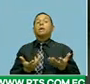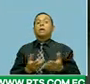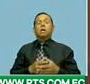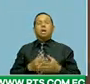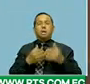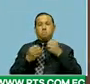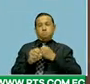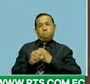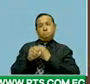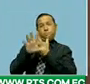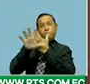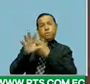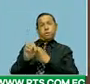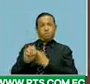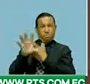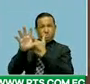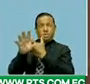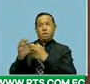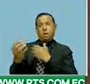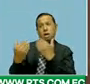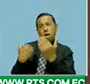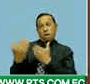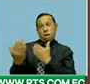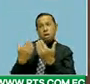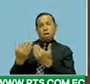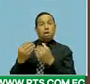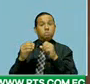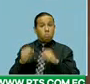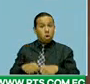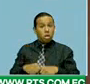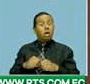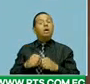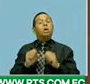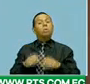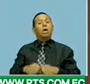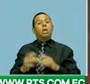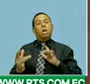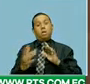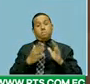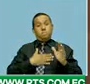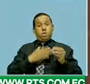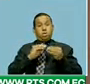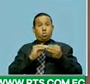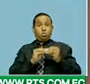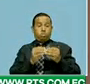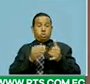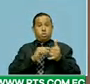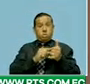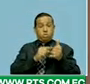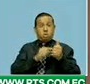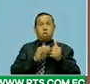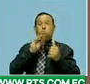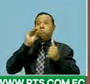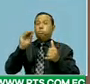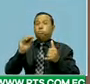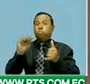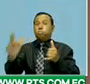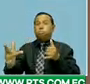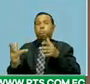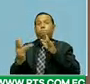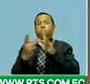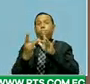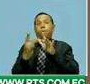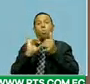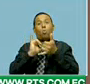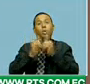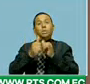llamada si desea validar el proceso por videollamada se enlazará con su número de teléfono al whatsapp registrado y luego que